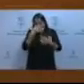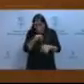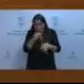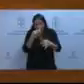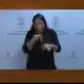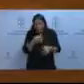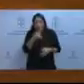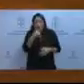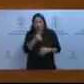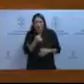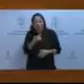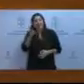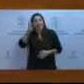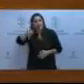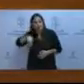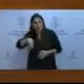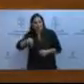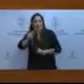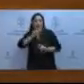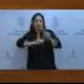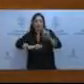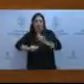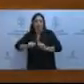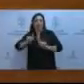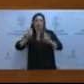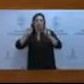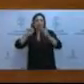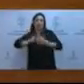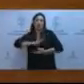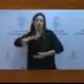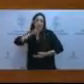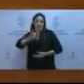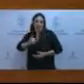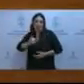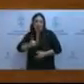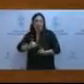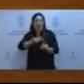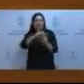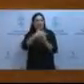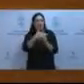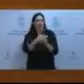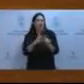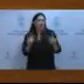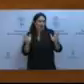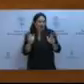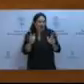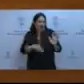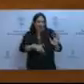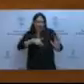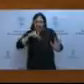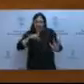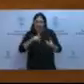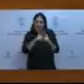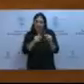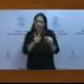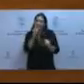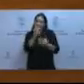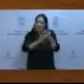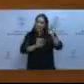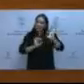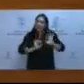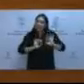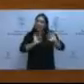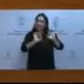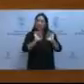a dar la razón a la Asociación Maestros Capacitados. Esta situación de gravedad generalizada en nuestra región, en concreto en lo que se refiere a la